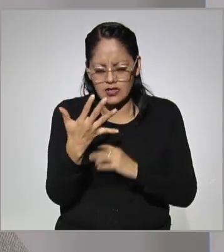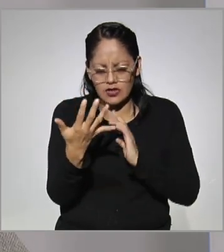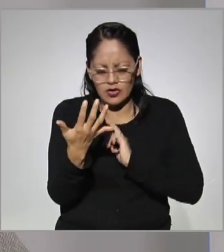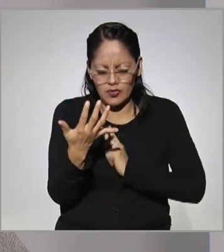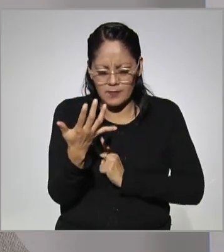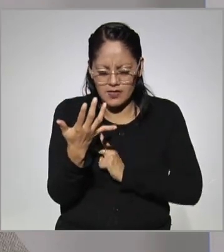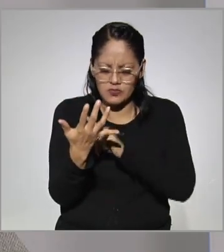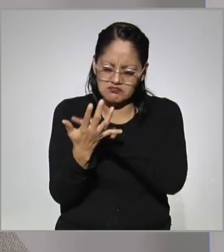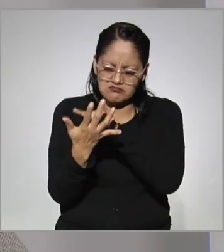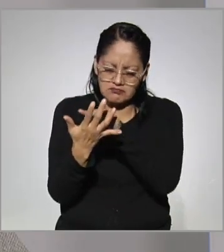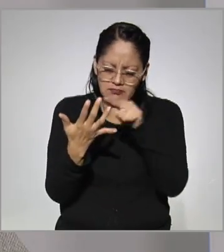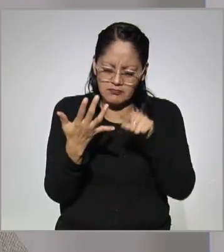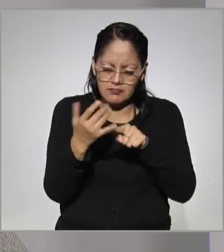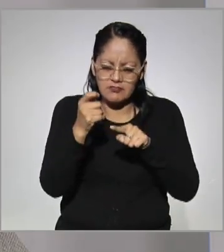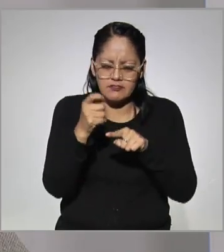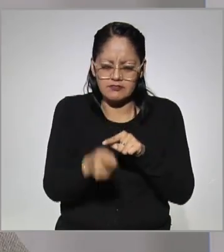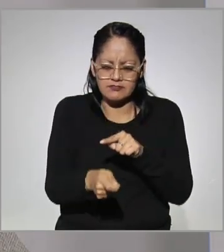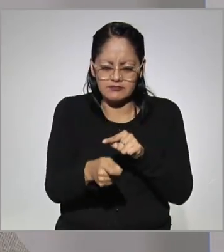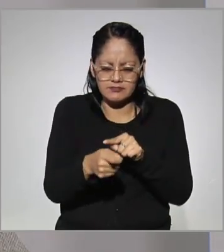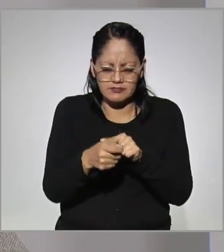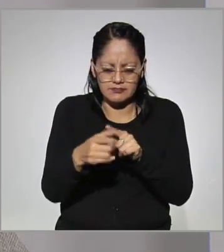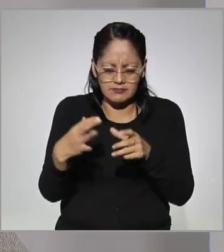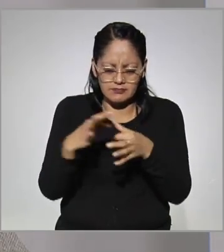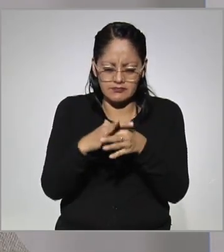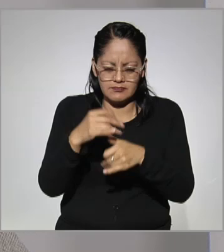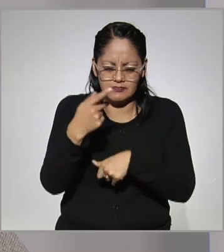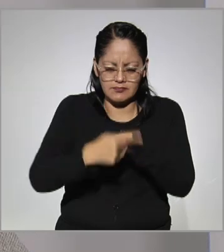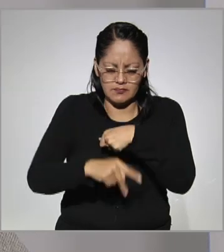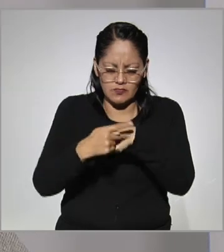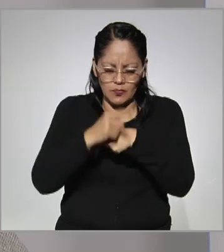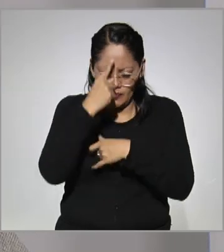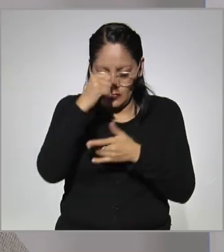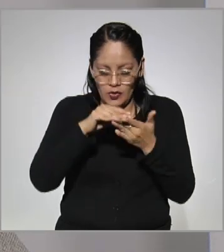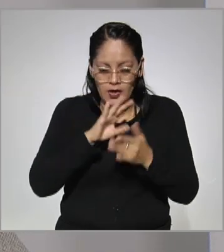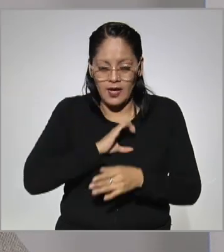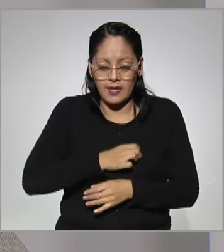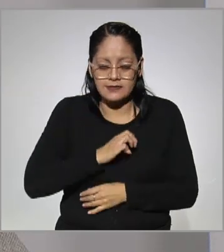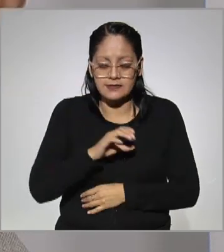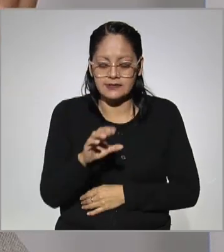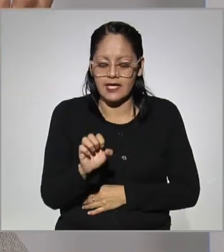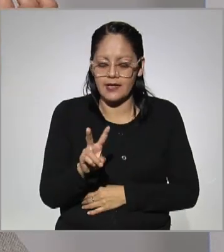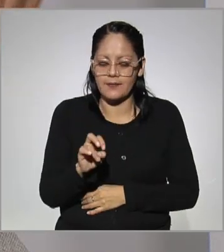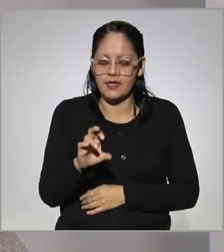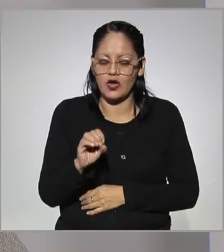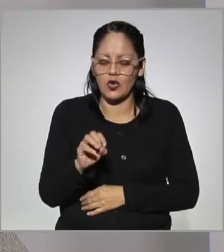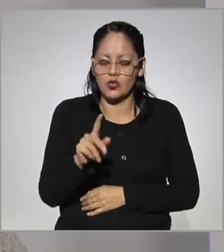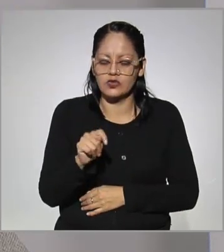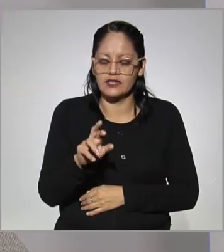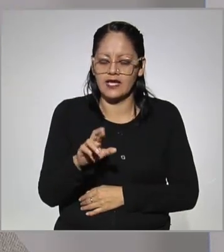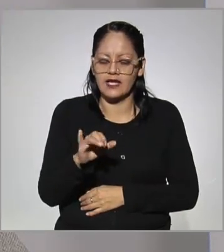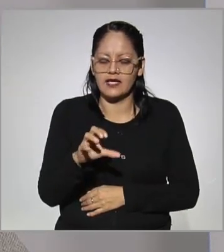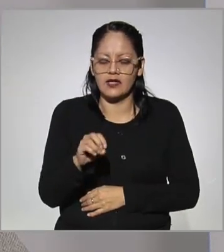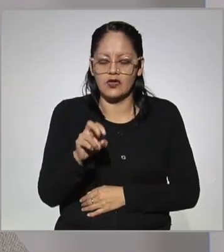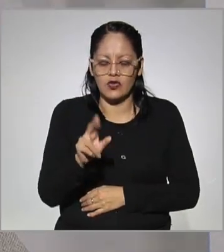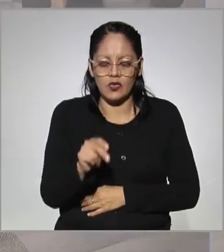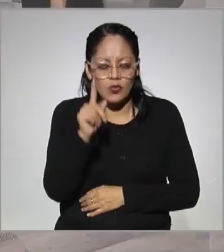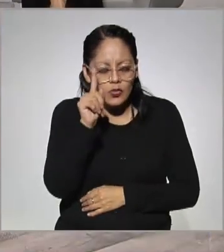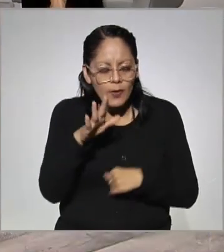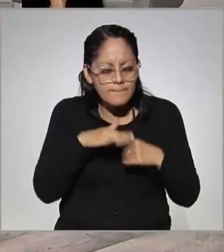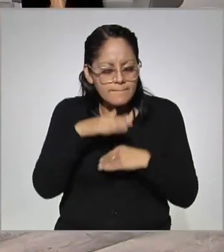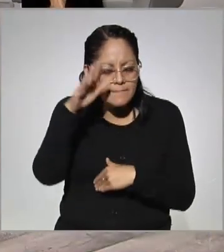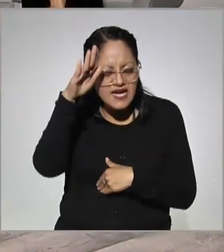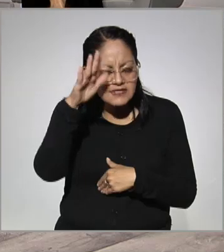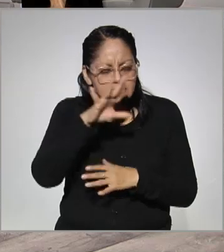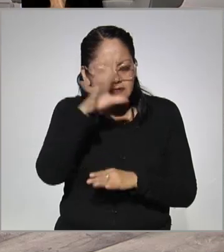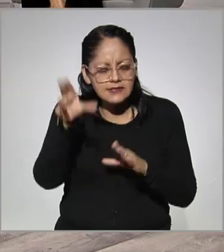que están asociados a este riesgo de cáncer cervicouterino. Obviamente la que está recomendada es esta, que es más completa, porque ahí